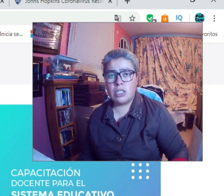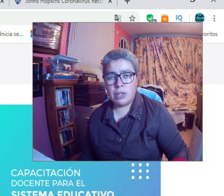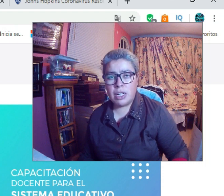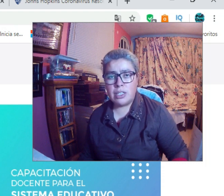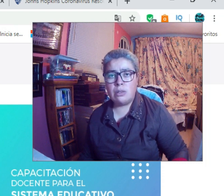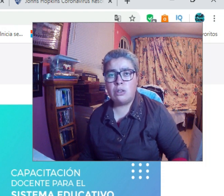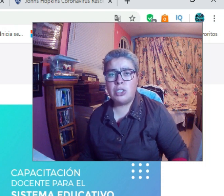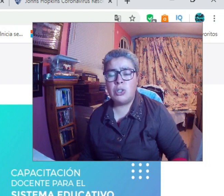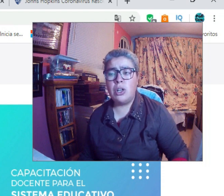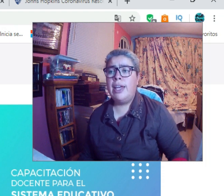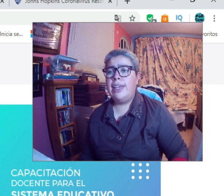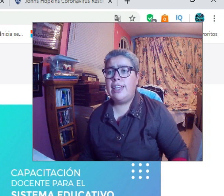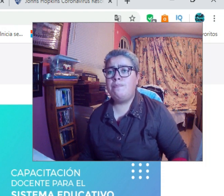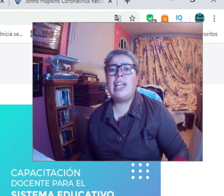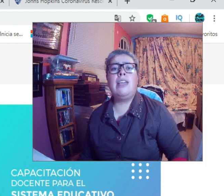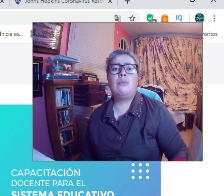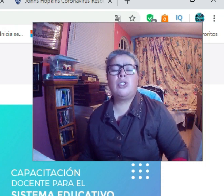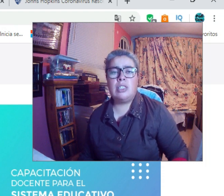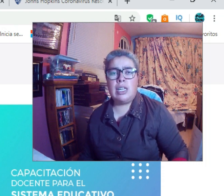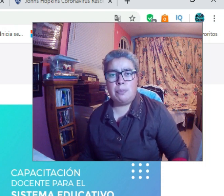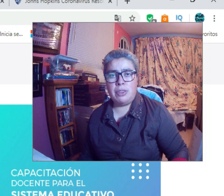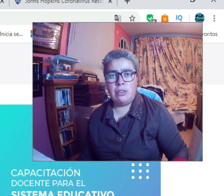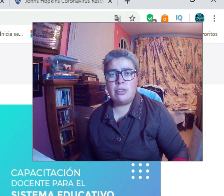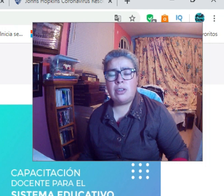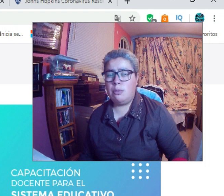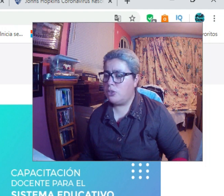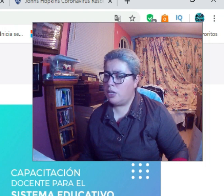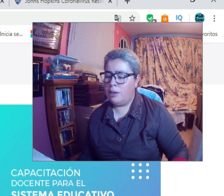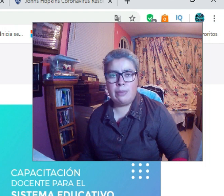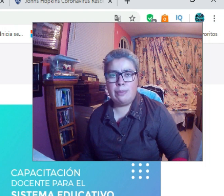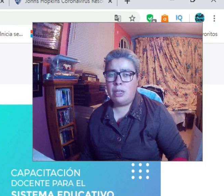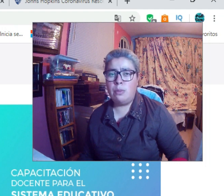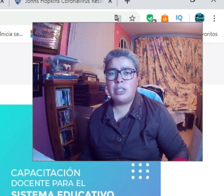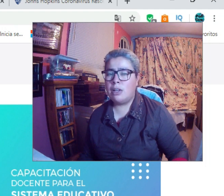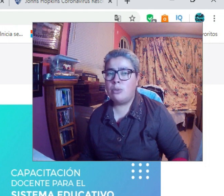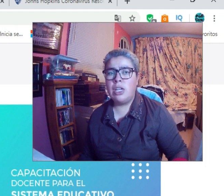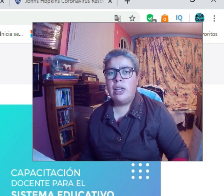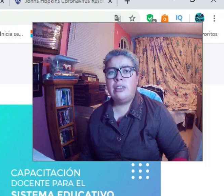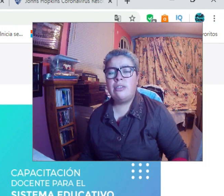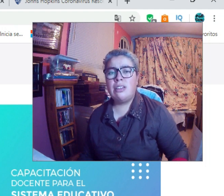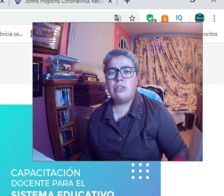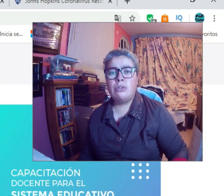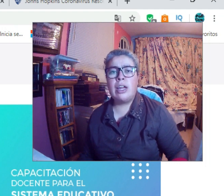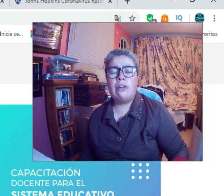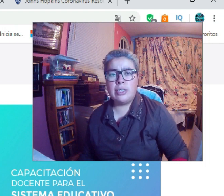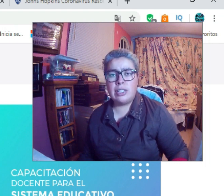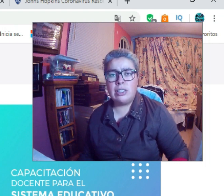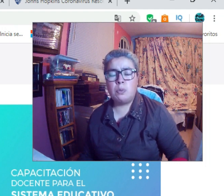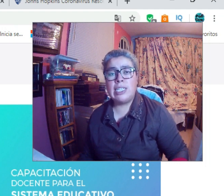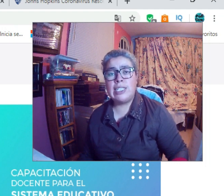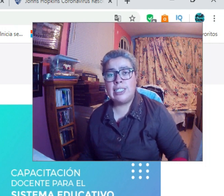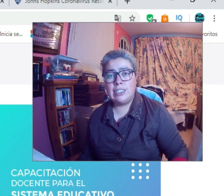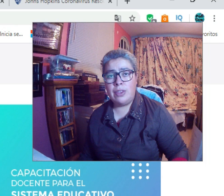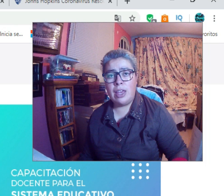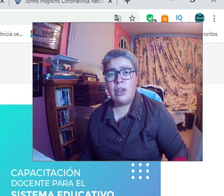tenemos que esperar esta información y aquí vamos a estar al pendiente, seguimos en vivo, estamos intentando estudiar horas antes